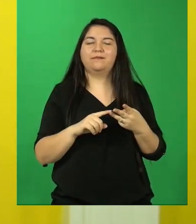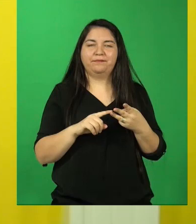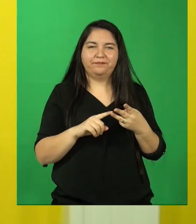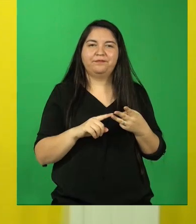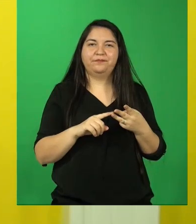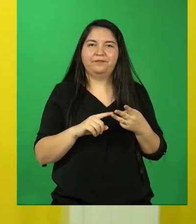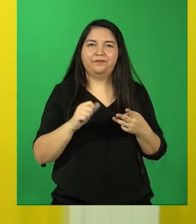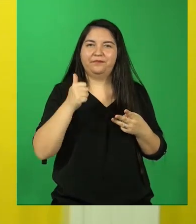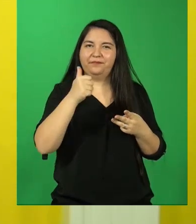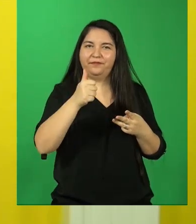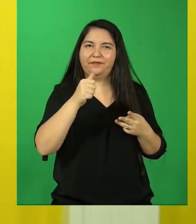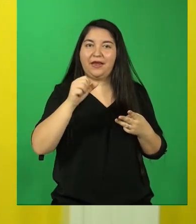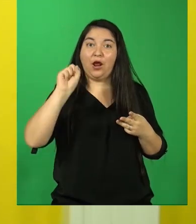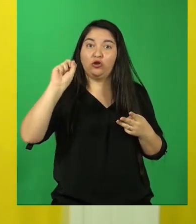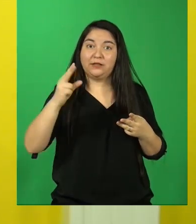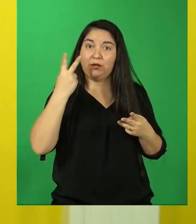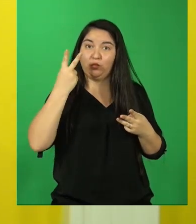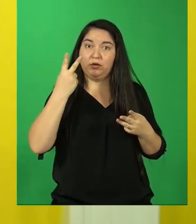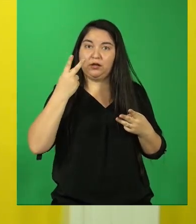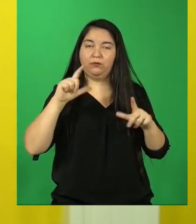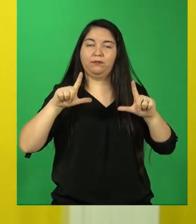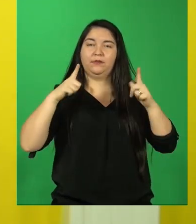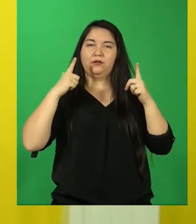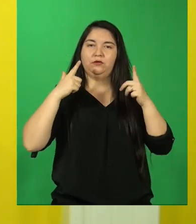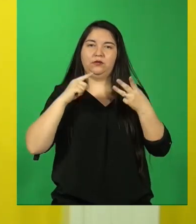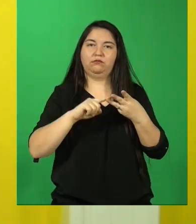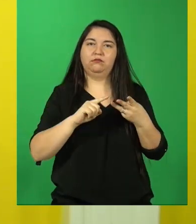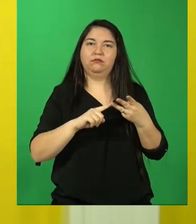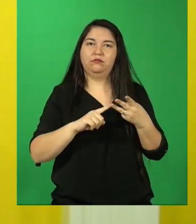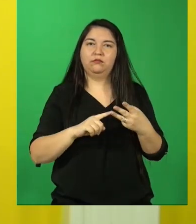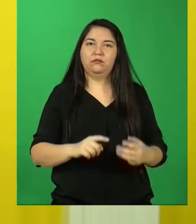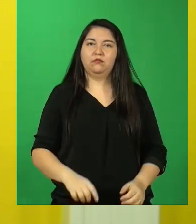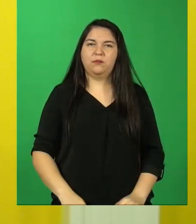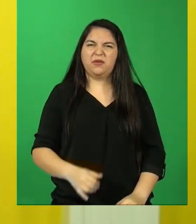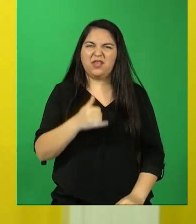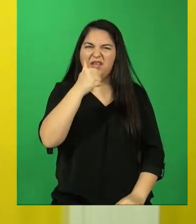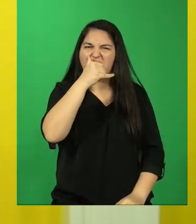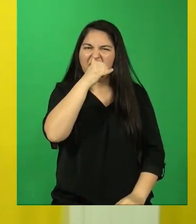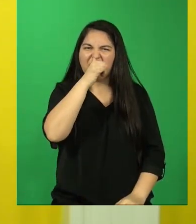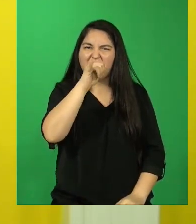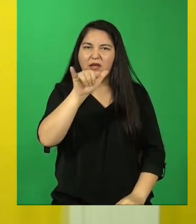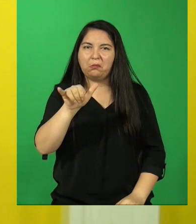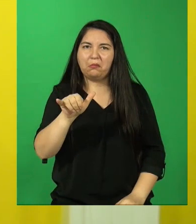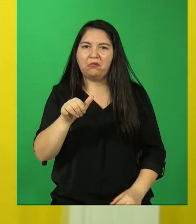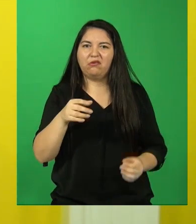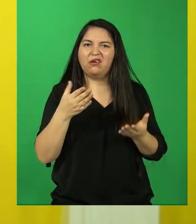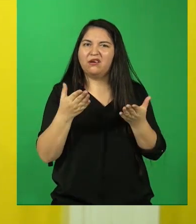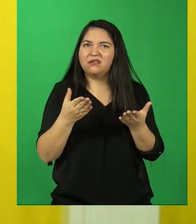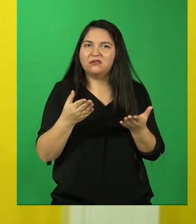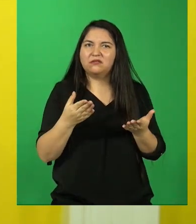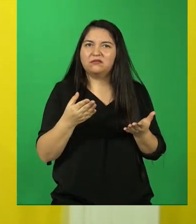Bien, los secundarios. ¿Y el tiempo? ¿A qué se refiere el tiempo?